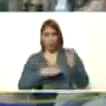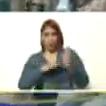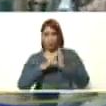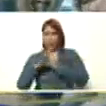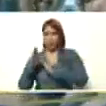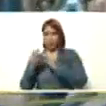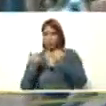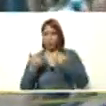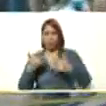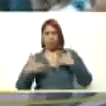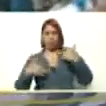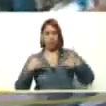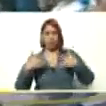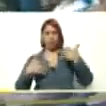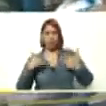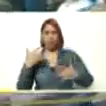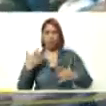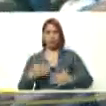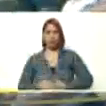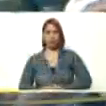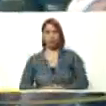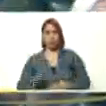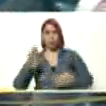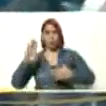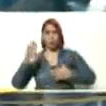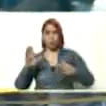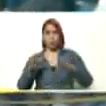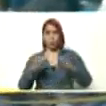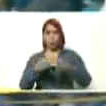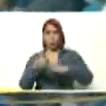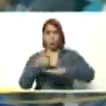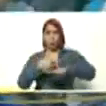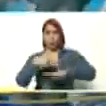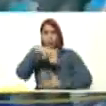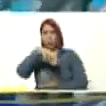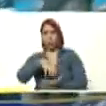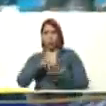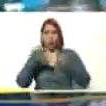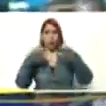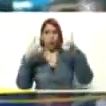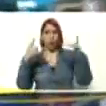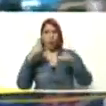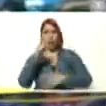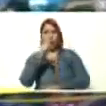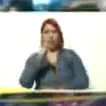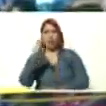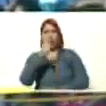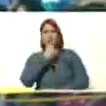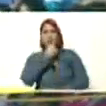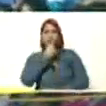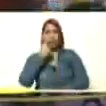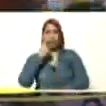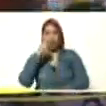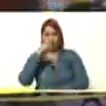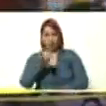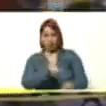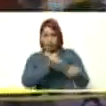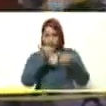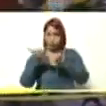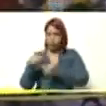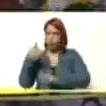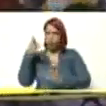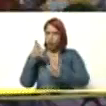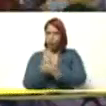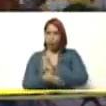esta actividad. Es el acto de juramentación del gobernador del estado de La Guaira, José Alejandro Terán. Asimismo, lo que ha